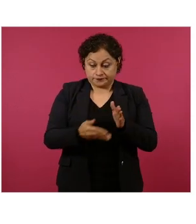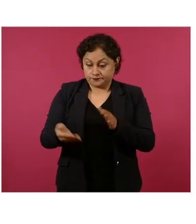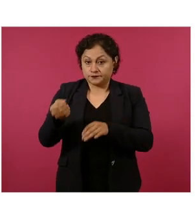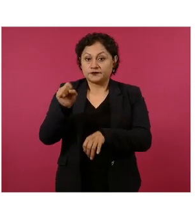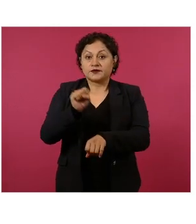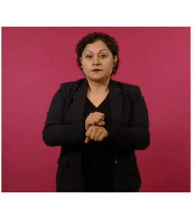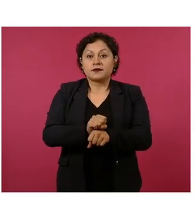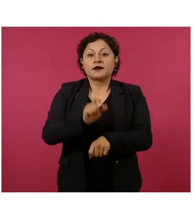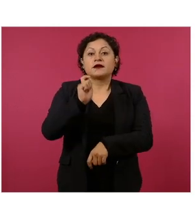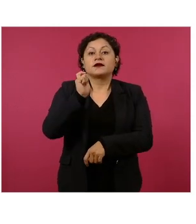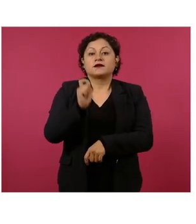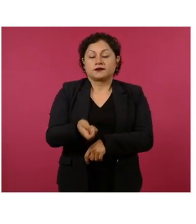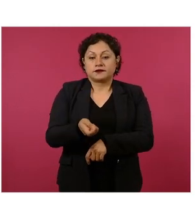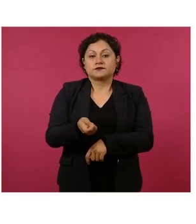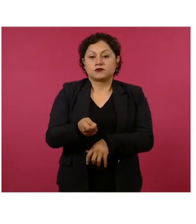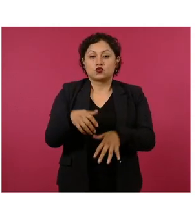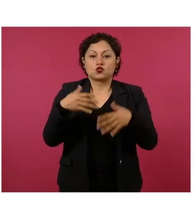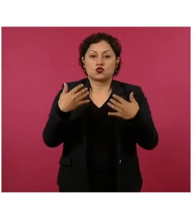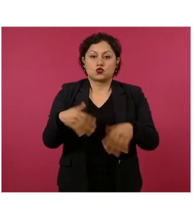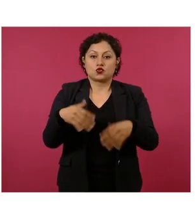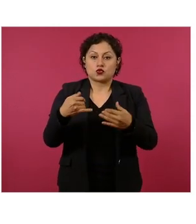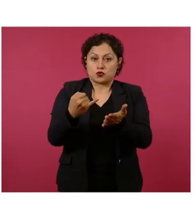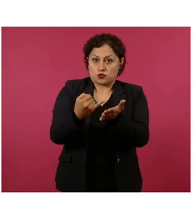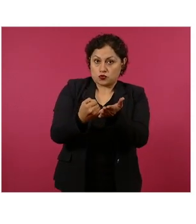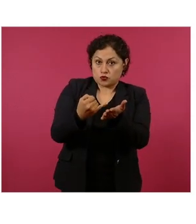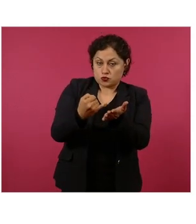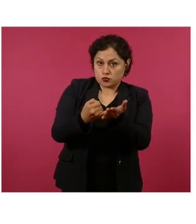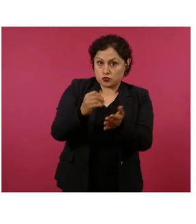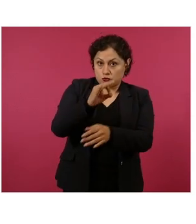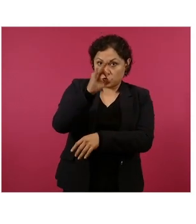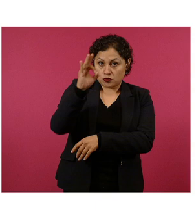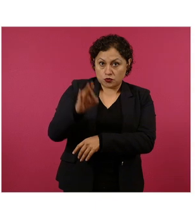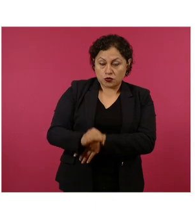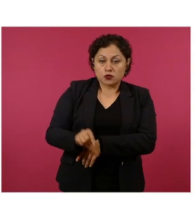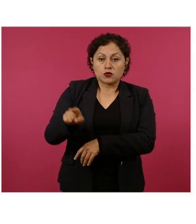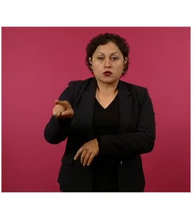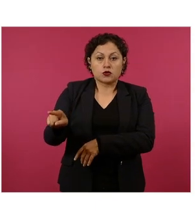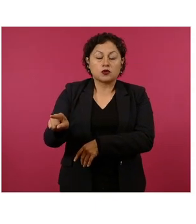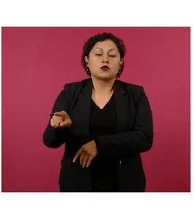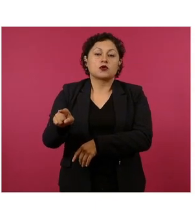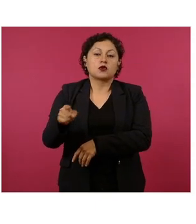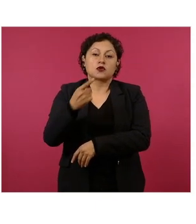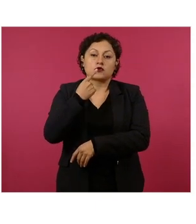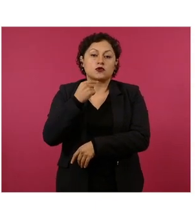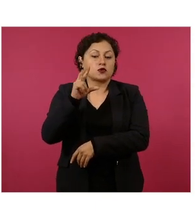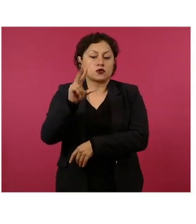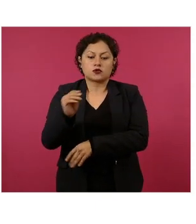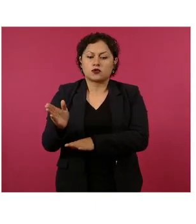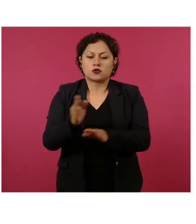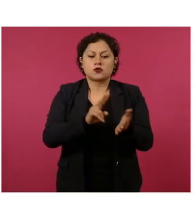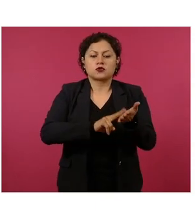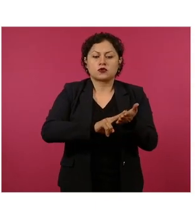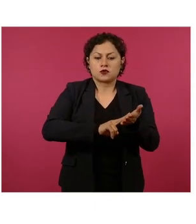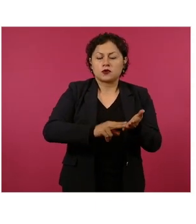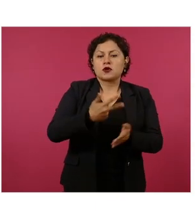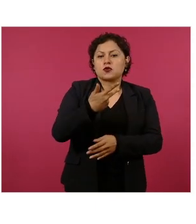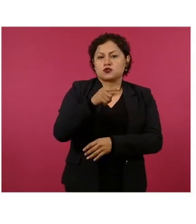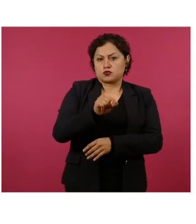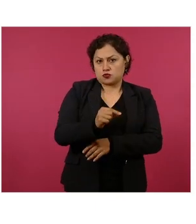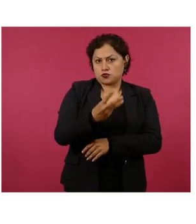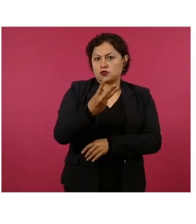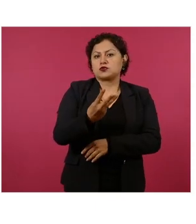tenemos 0% de incentivo fiscal para la premium, pero en el caso de la regular tenemos 8.3% y en el caso del